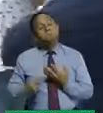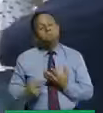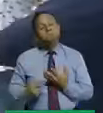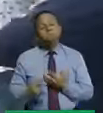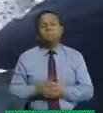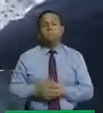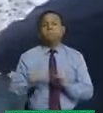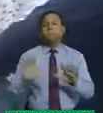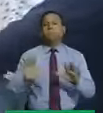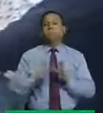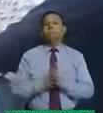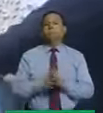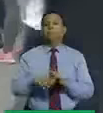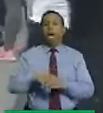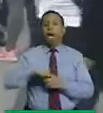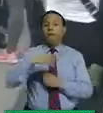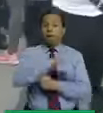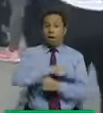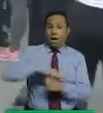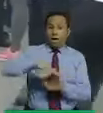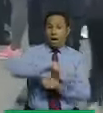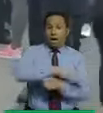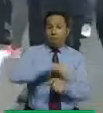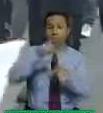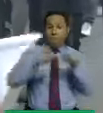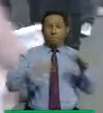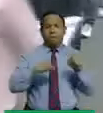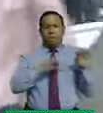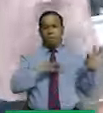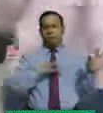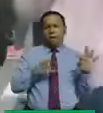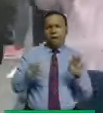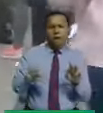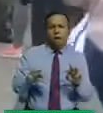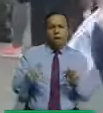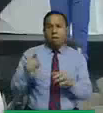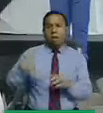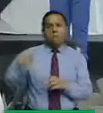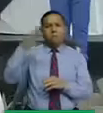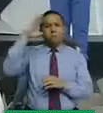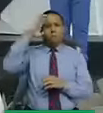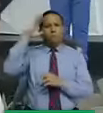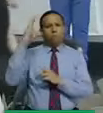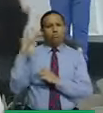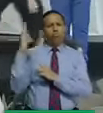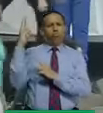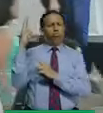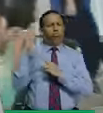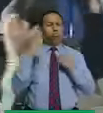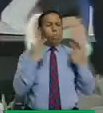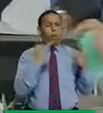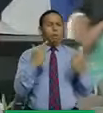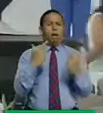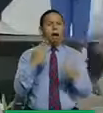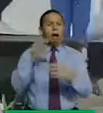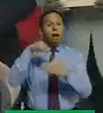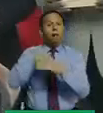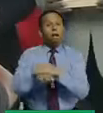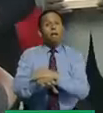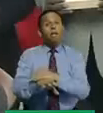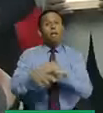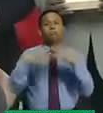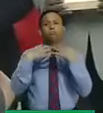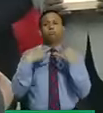Afuera, simpatizantes esperaban bajo la mirada de los militares. Dentro, en las fotos oficiales